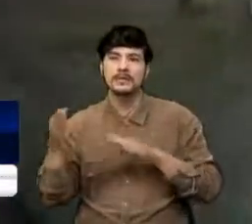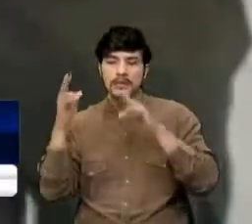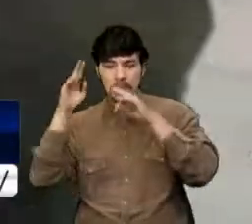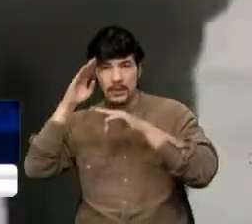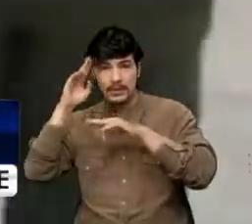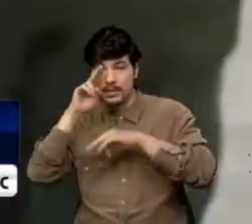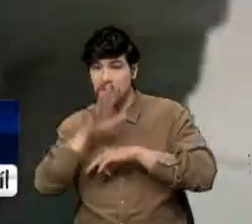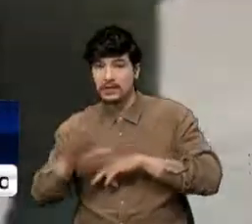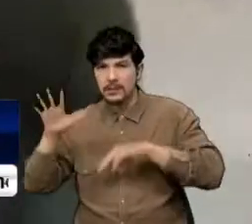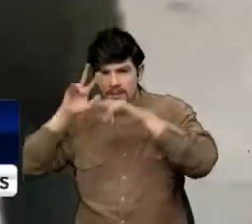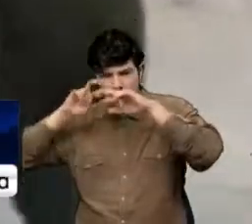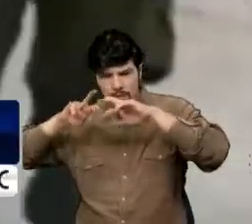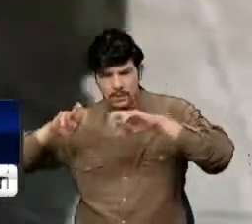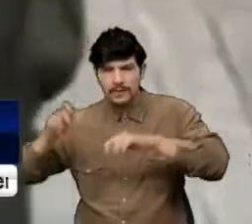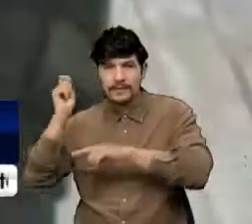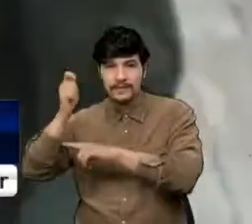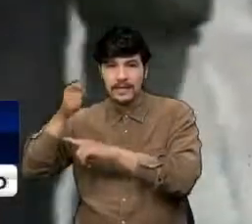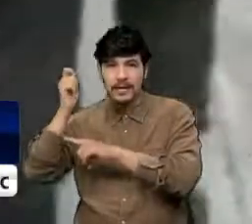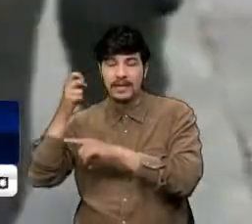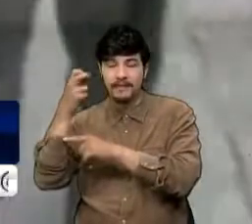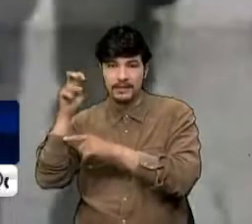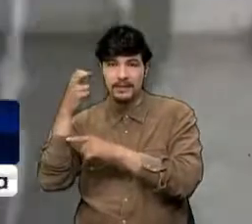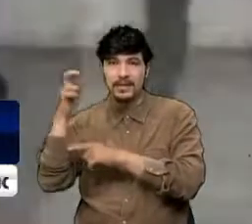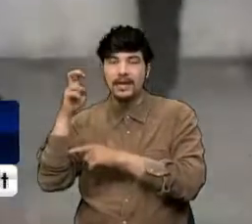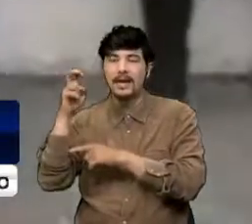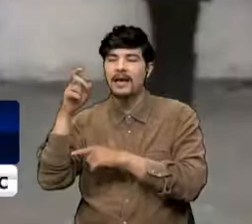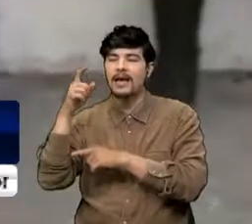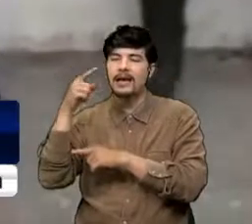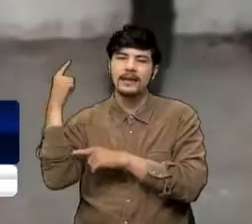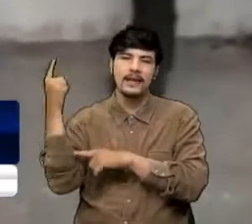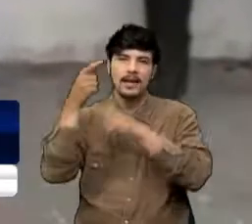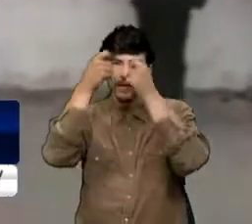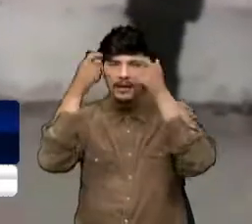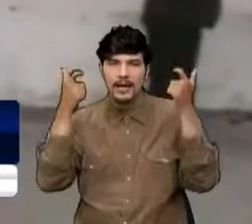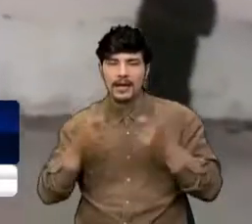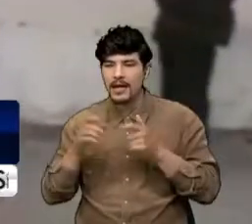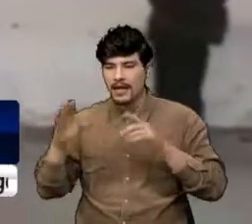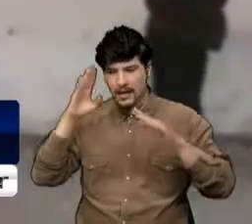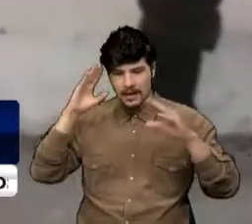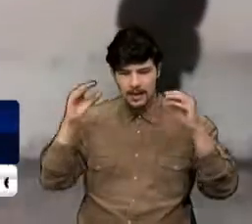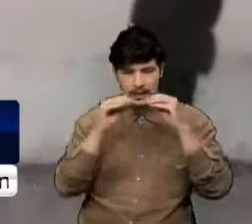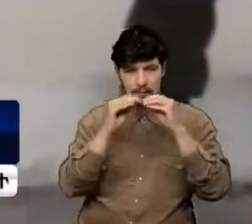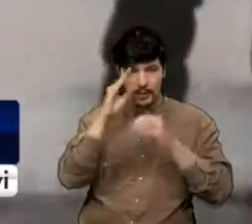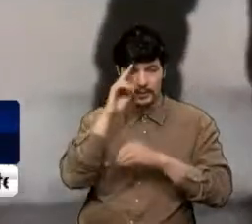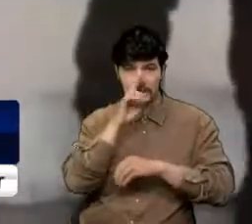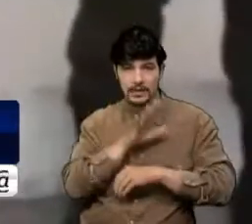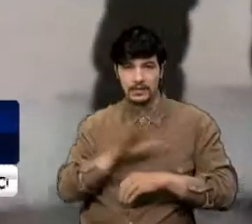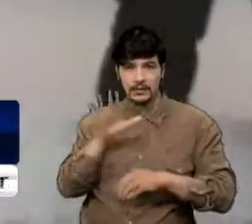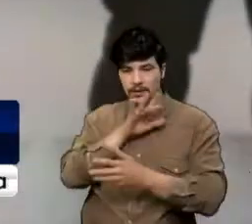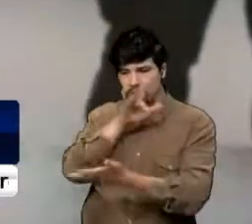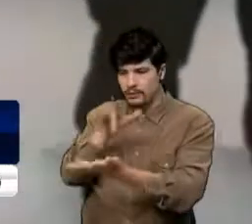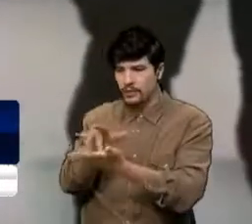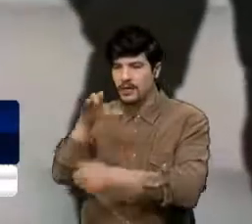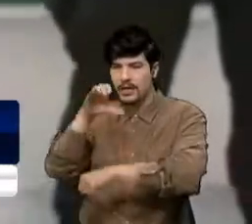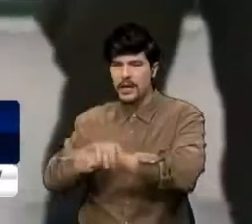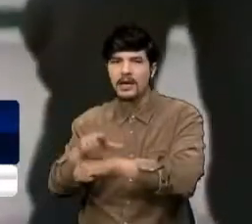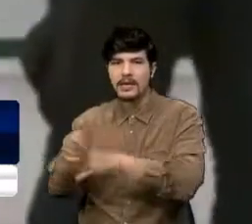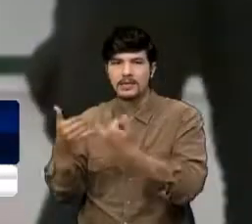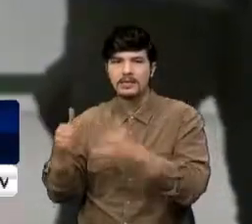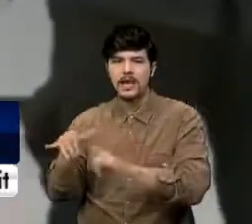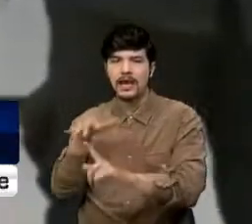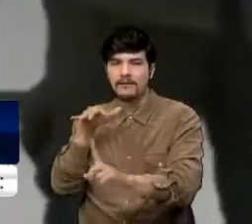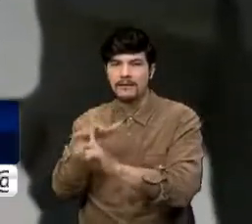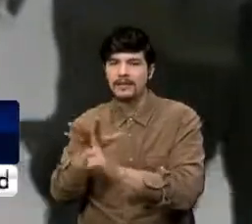operativo coordinado entre la Fiscalía General de la Nación y la Policía, donde se propinó un duro golpe a las estructuras narcotraficantes de la